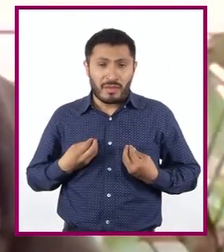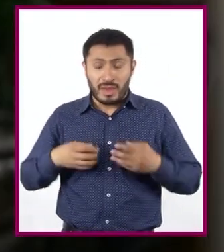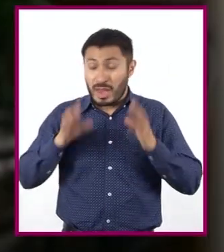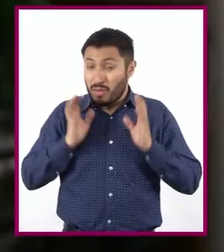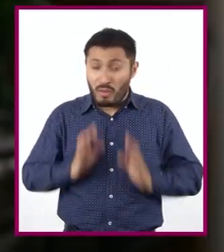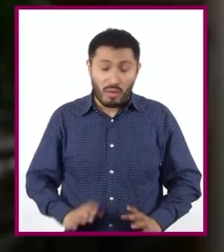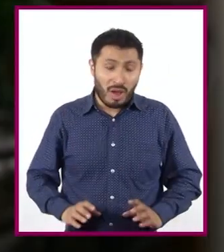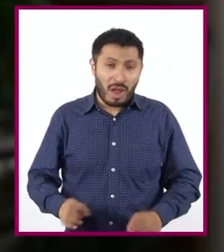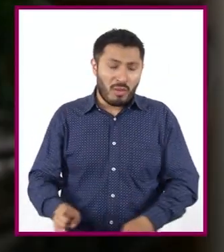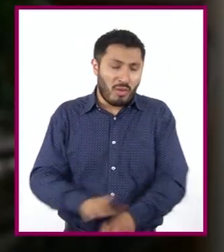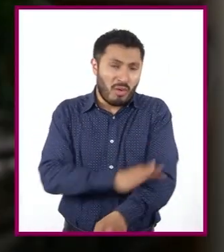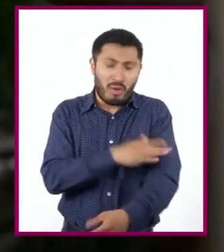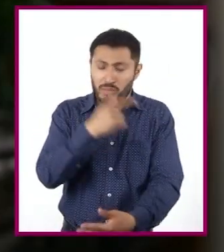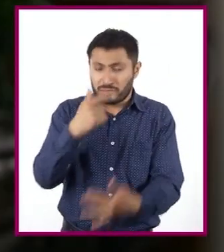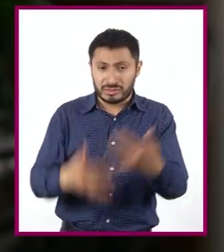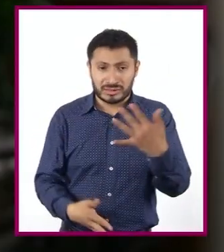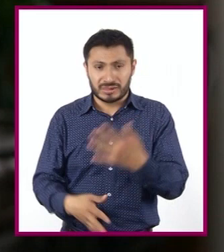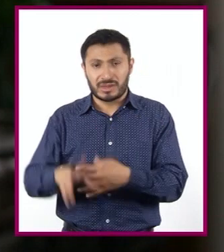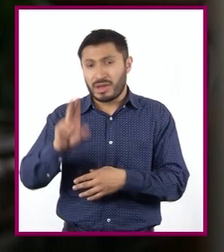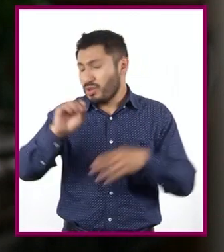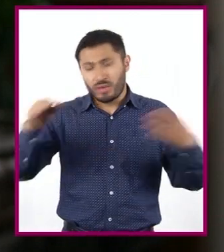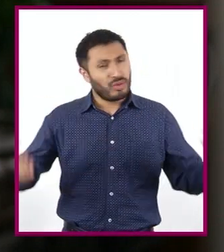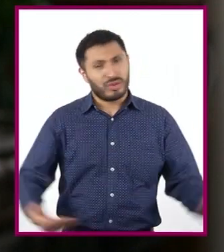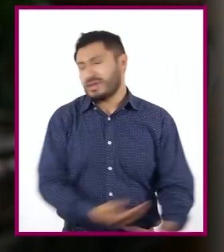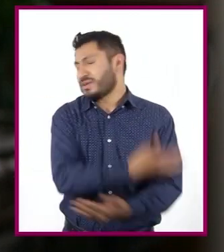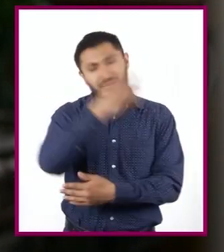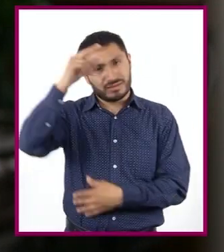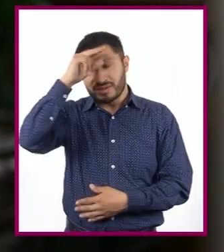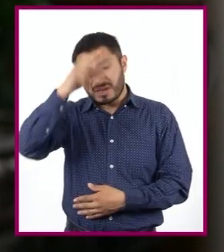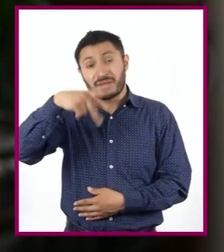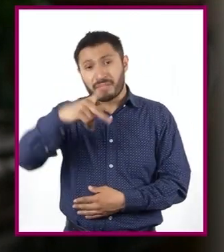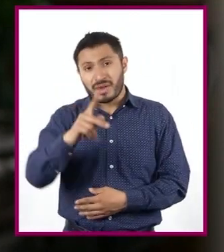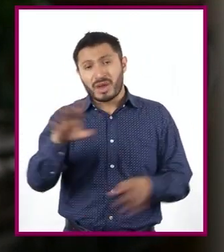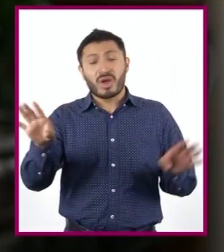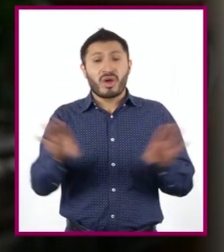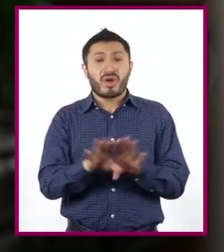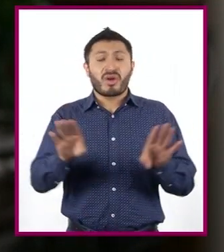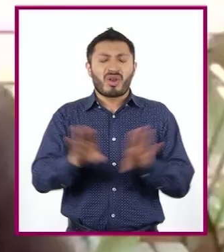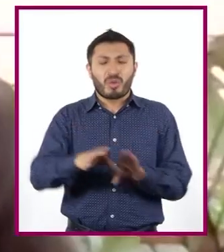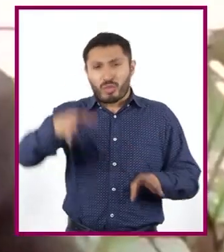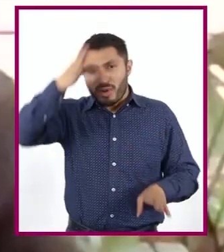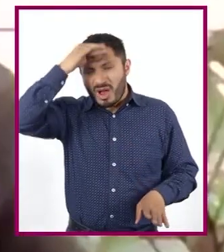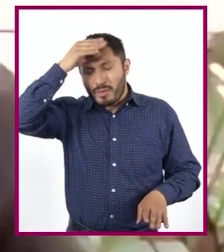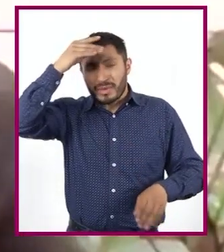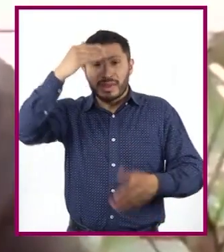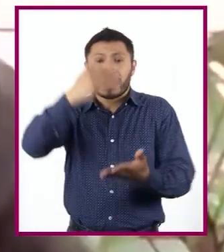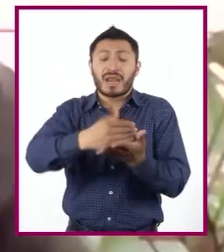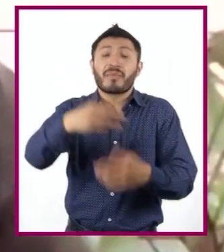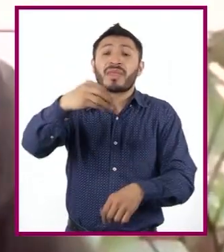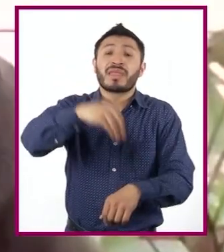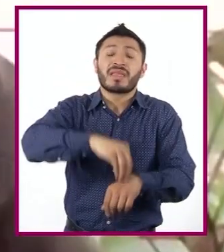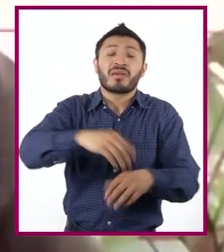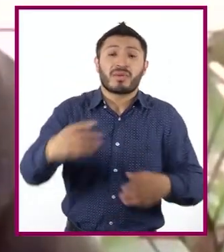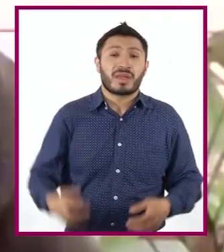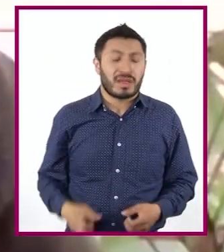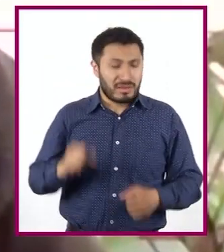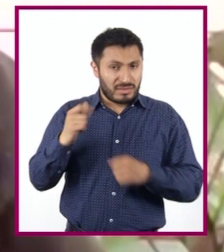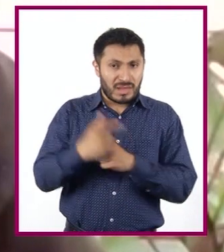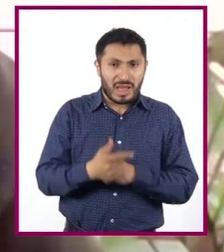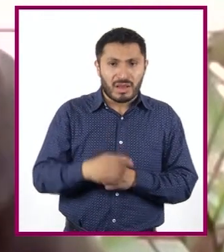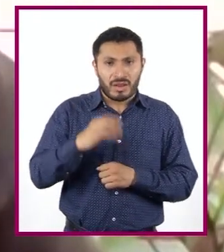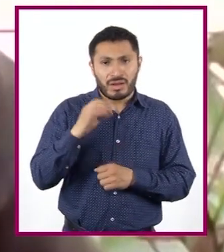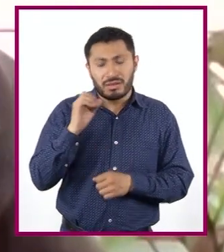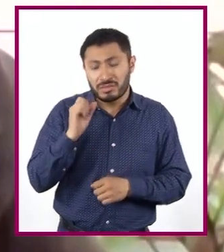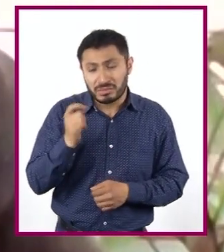de una boa o que de una serpiente hay un elefante ha sido maravilloso. Frankenstein de Mary Shelley, también definitivamente hay que leer el